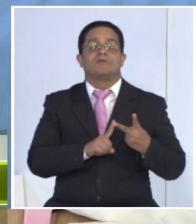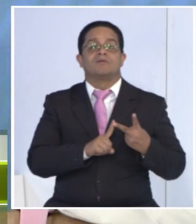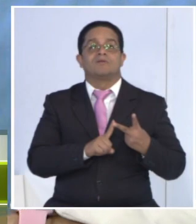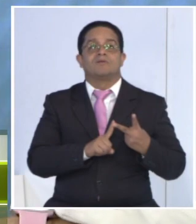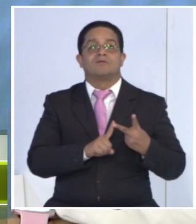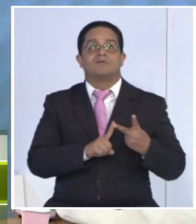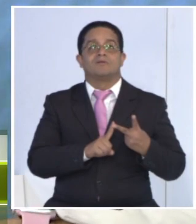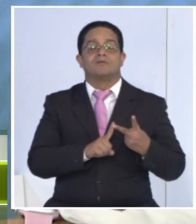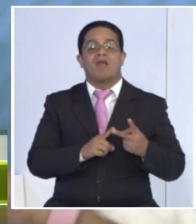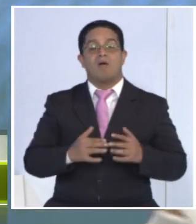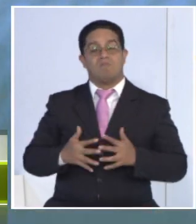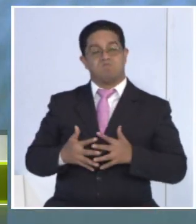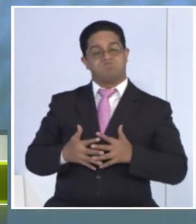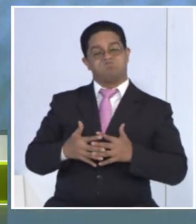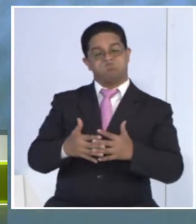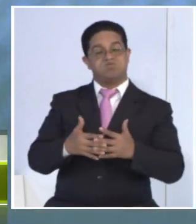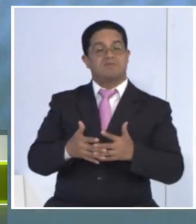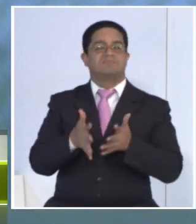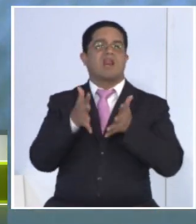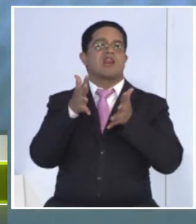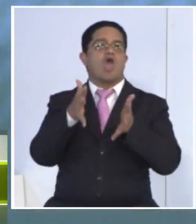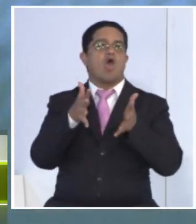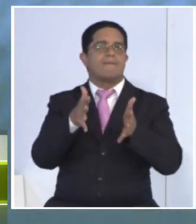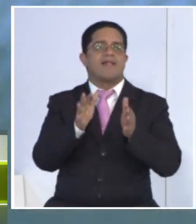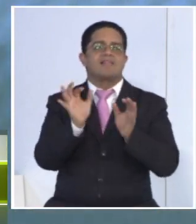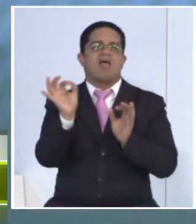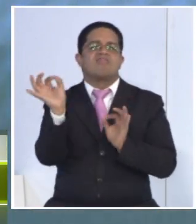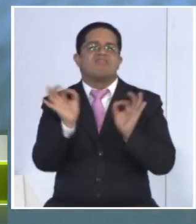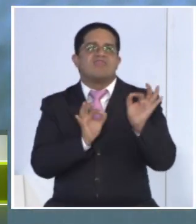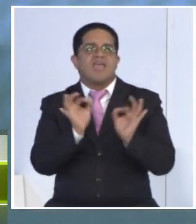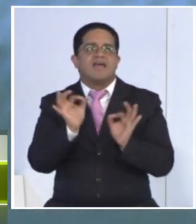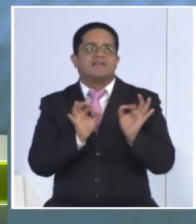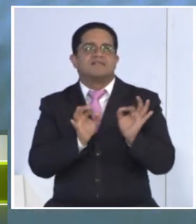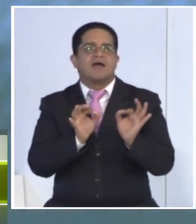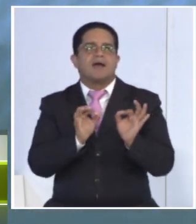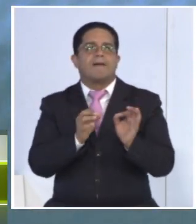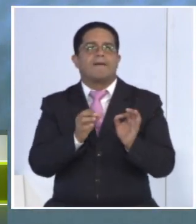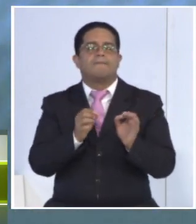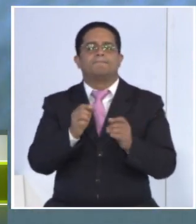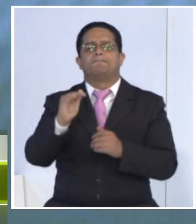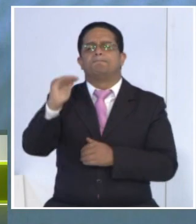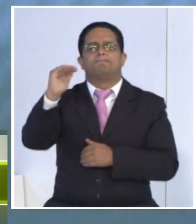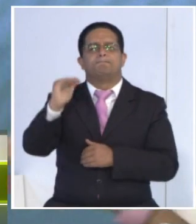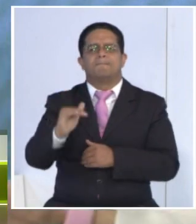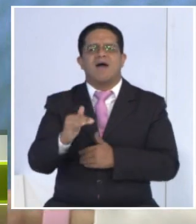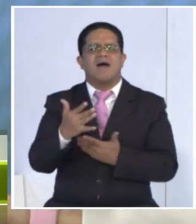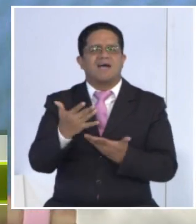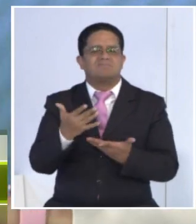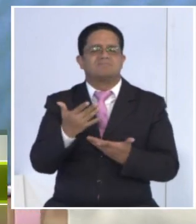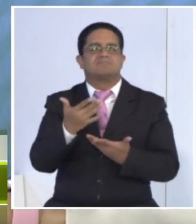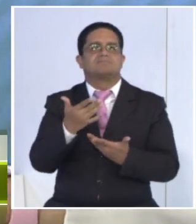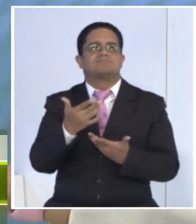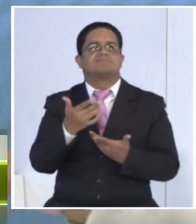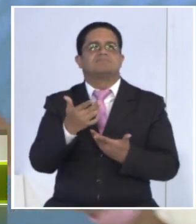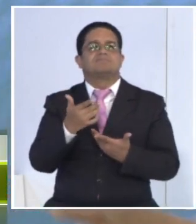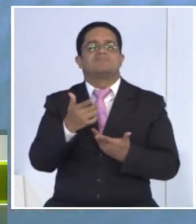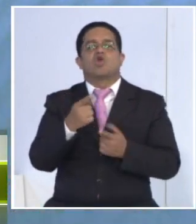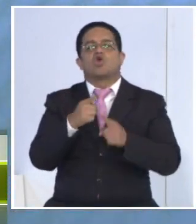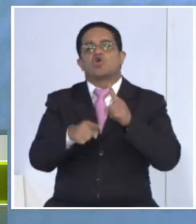en la disbiosis se recomienda muchísimo la dieta baja en FODMAP. ¿Y qué es esto? Son alimentos